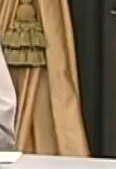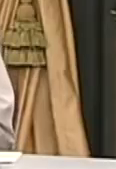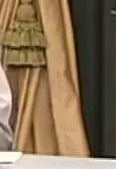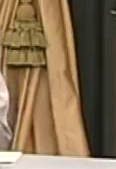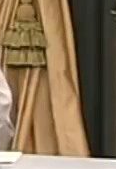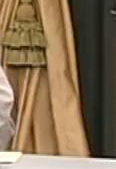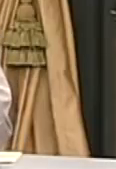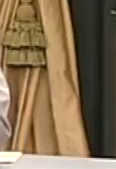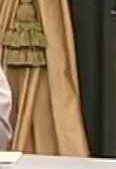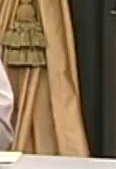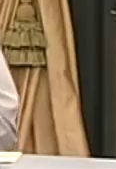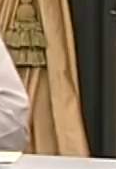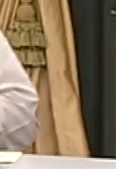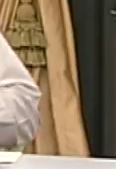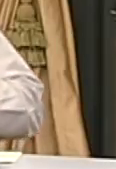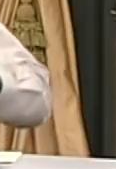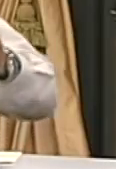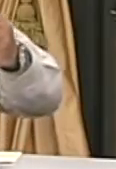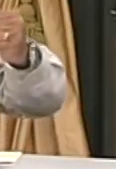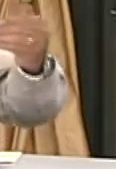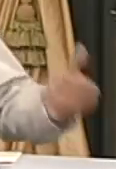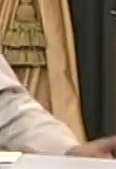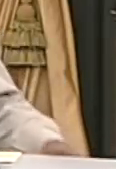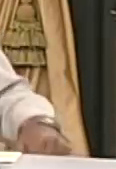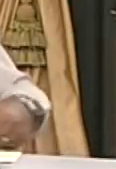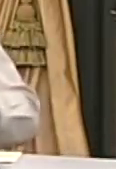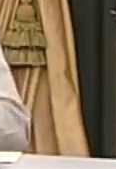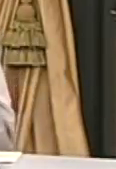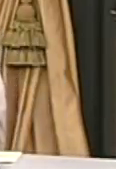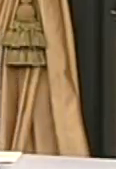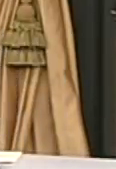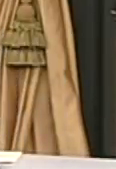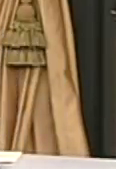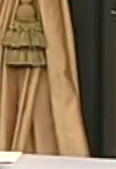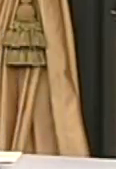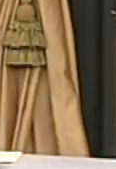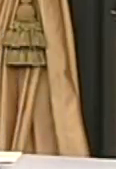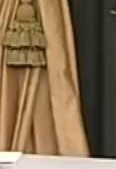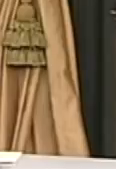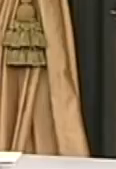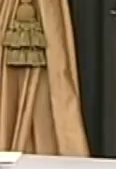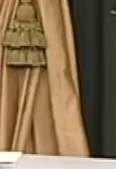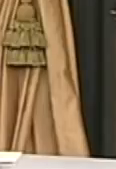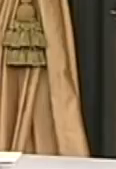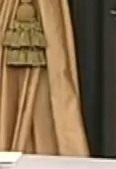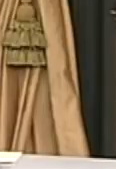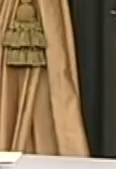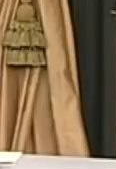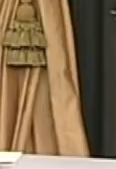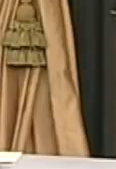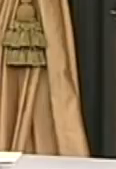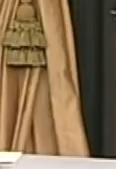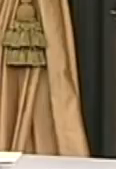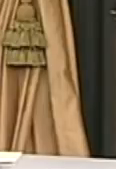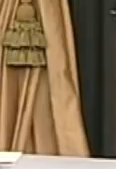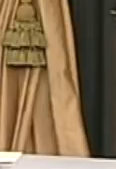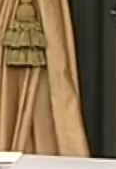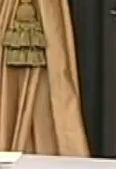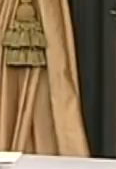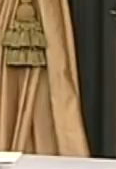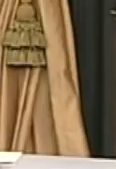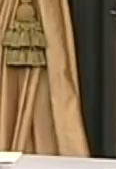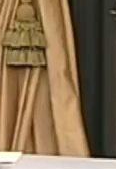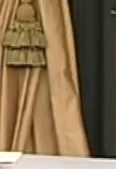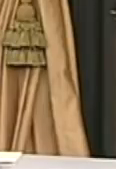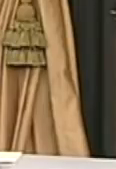misión Venezuela Bella. Igualmente está el secretario ejecutivo de la misión Venezuela Bella, el